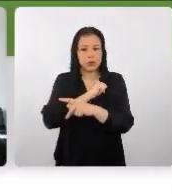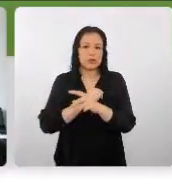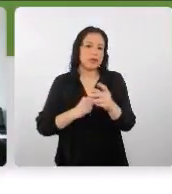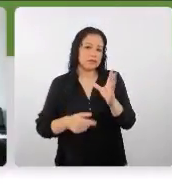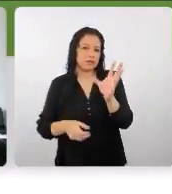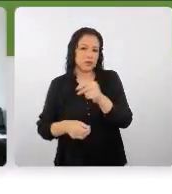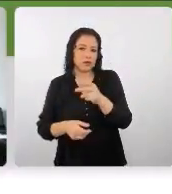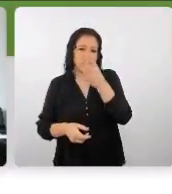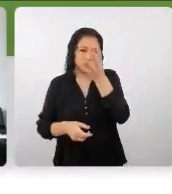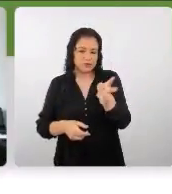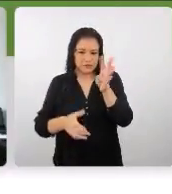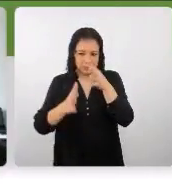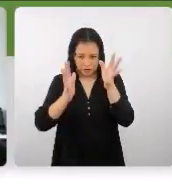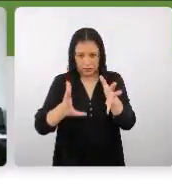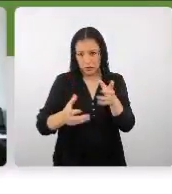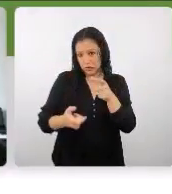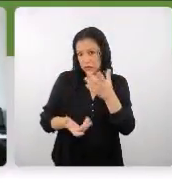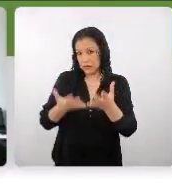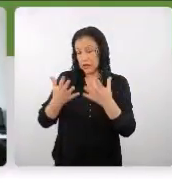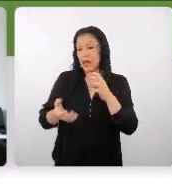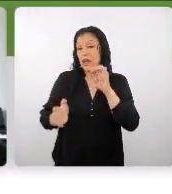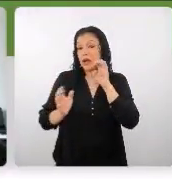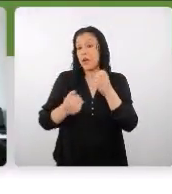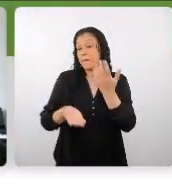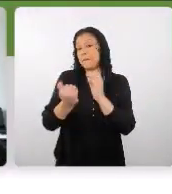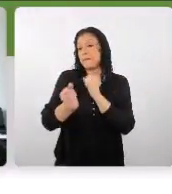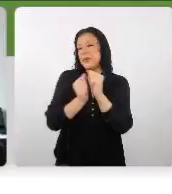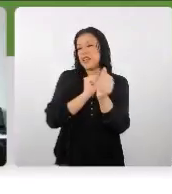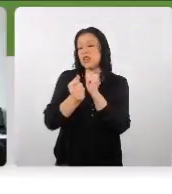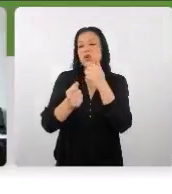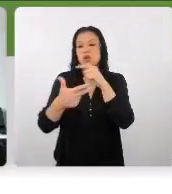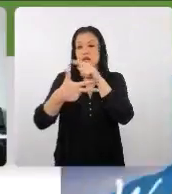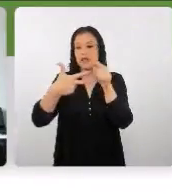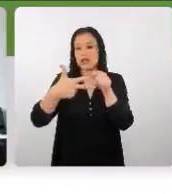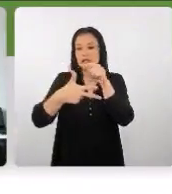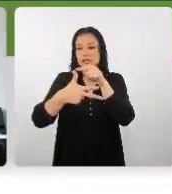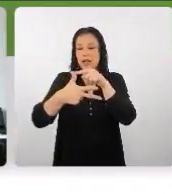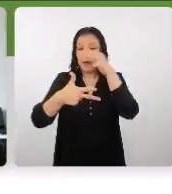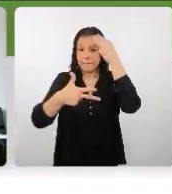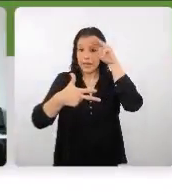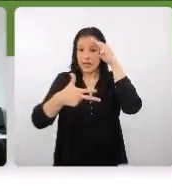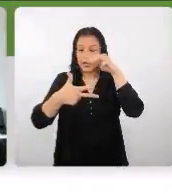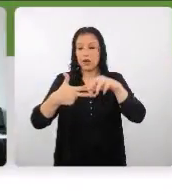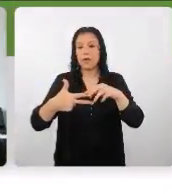mercado. Estaríamos compitiendo con México y Argentina principalmente.